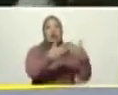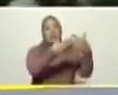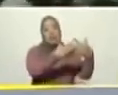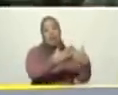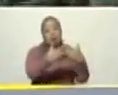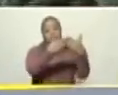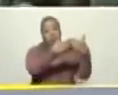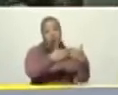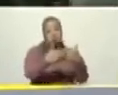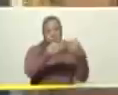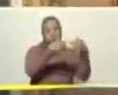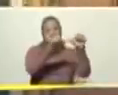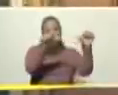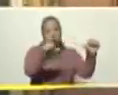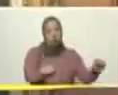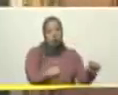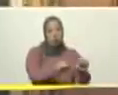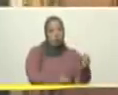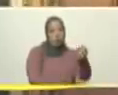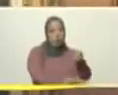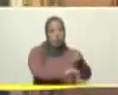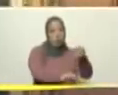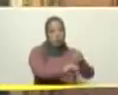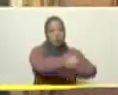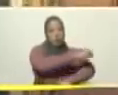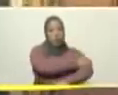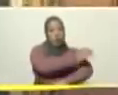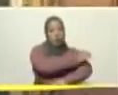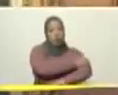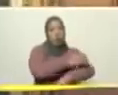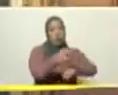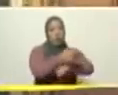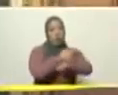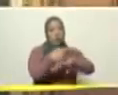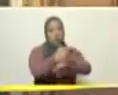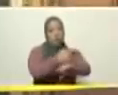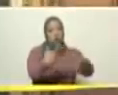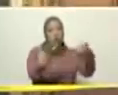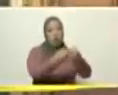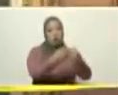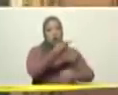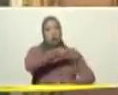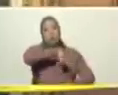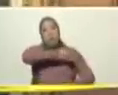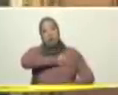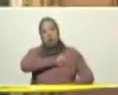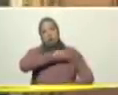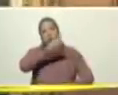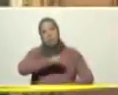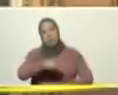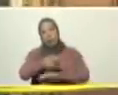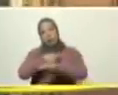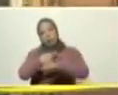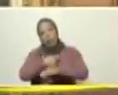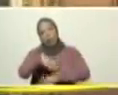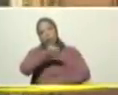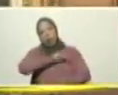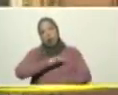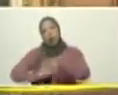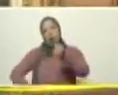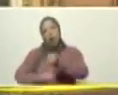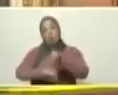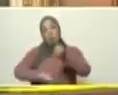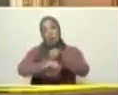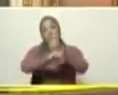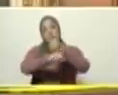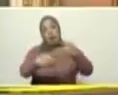de Norteamérica con el apoyo del gobierno de José María Aznar de España y con la participación de